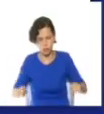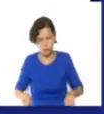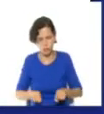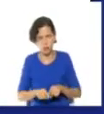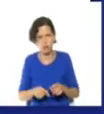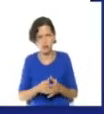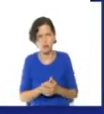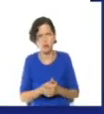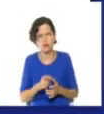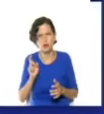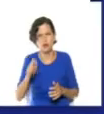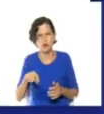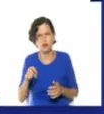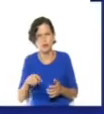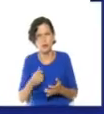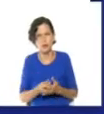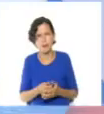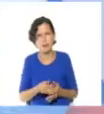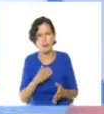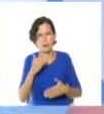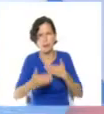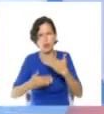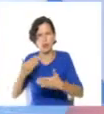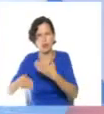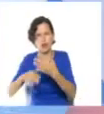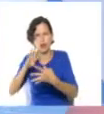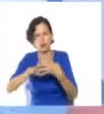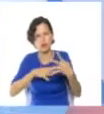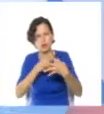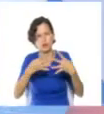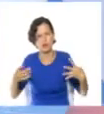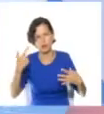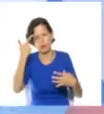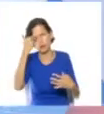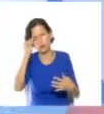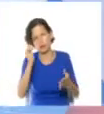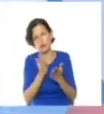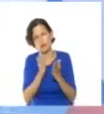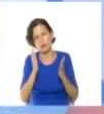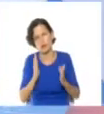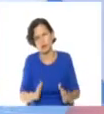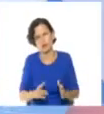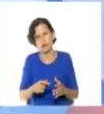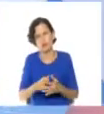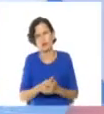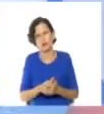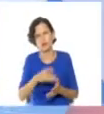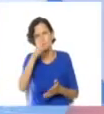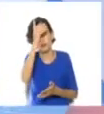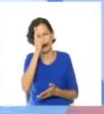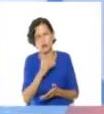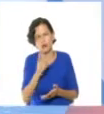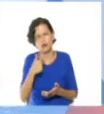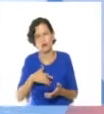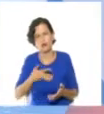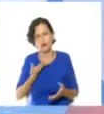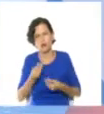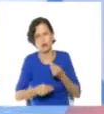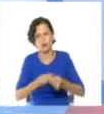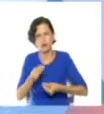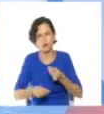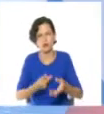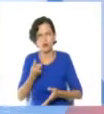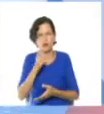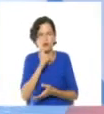cuadro requiere ciertos procesos matemáticos que para los estudiantes con necesidades educativas especiales y o con discapacidad pueden representar